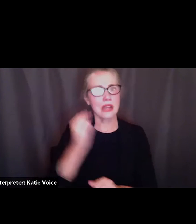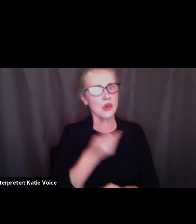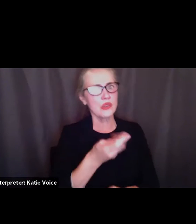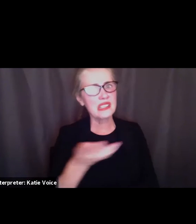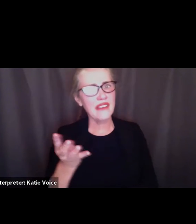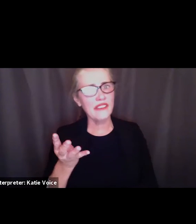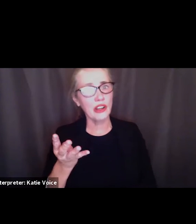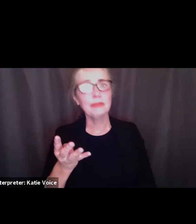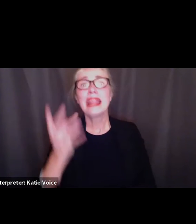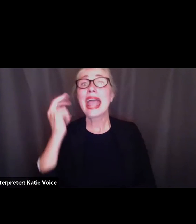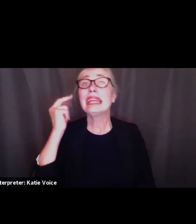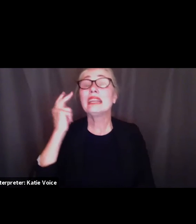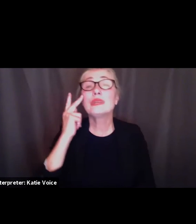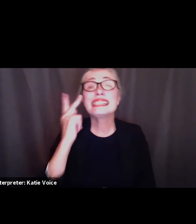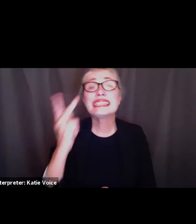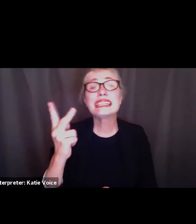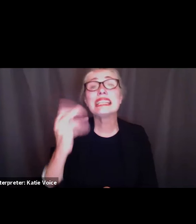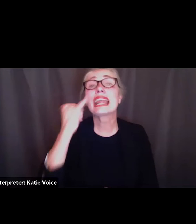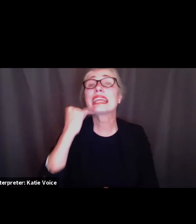varios.